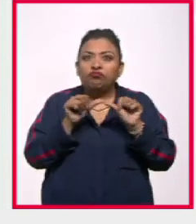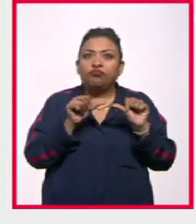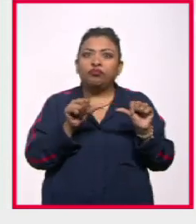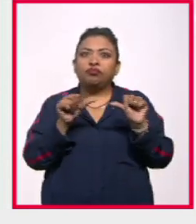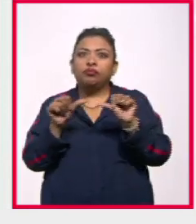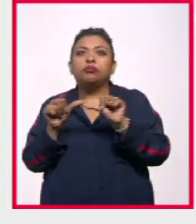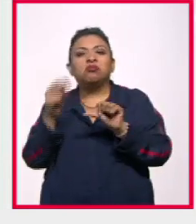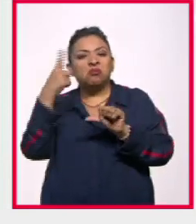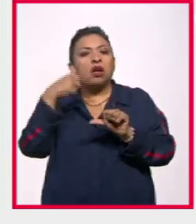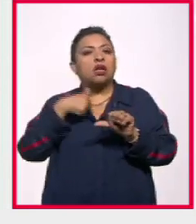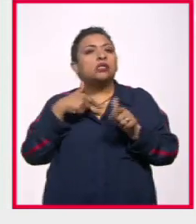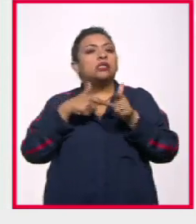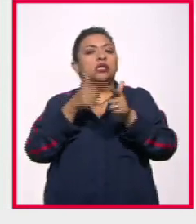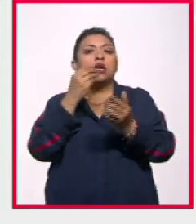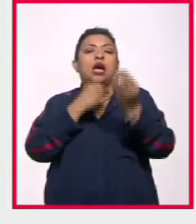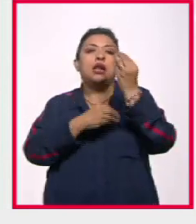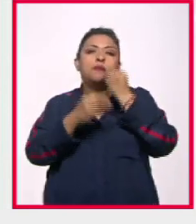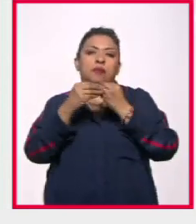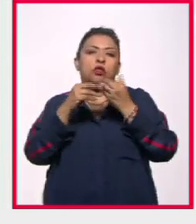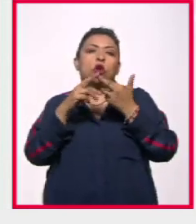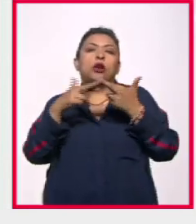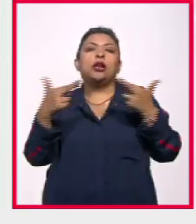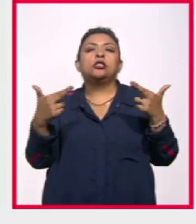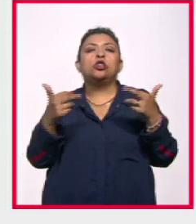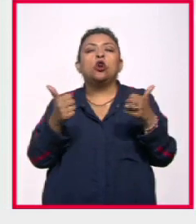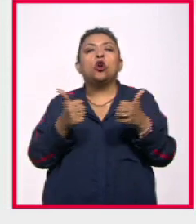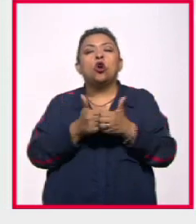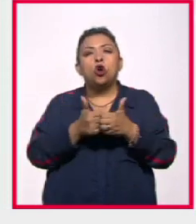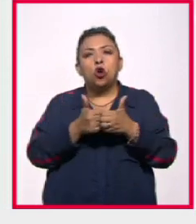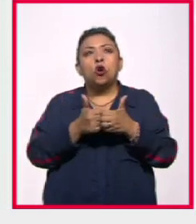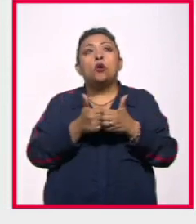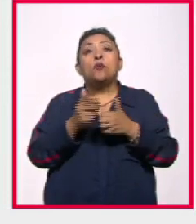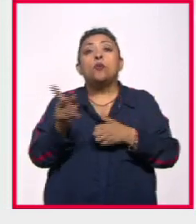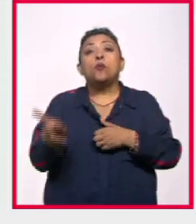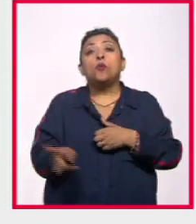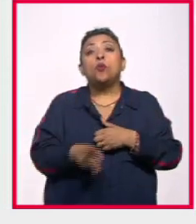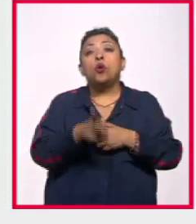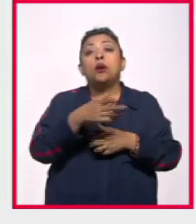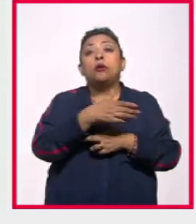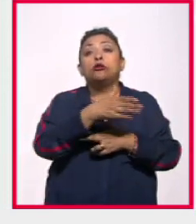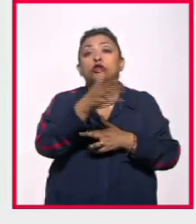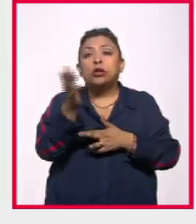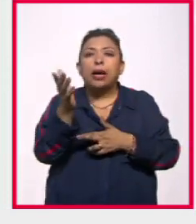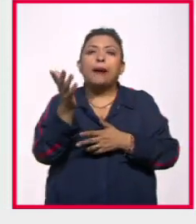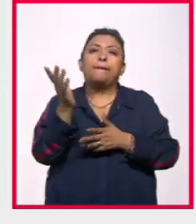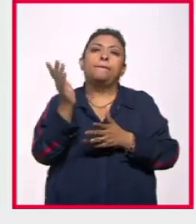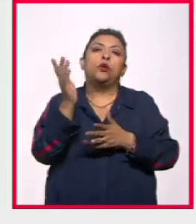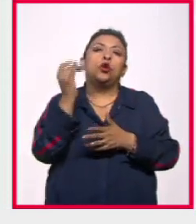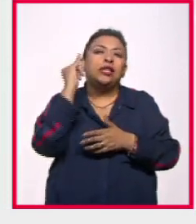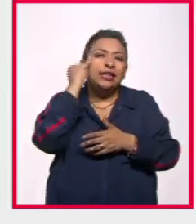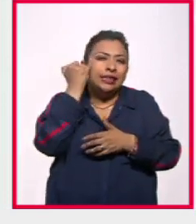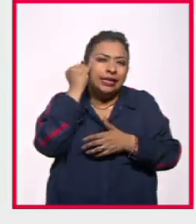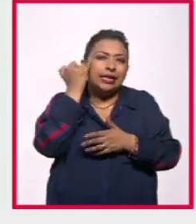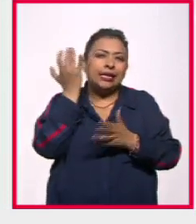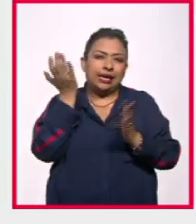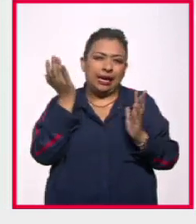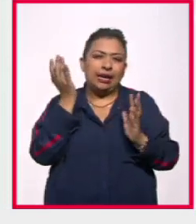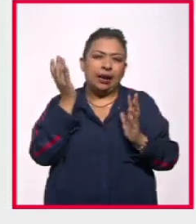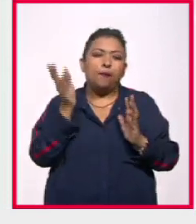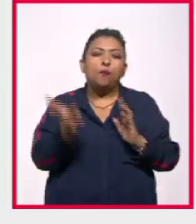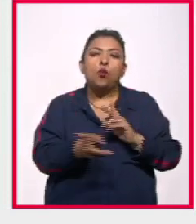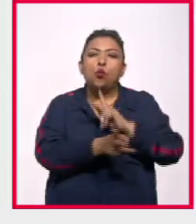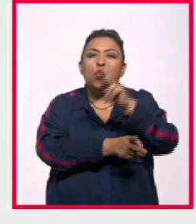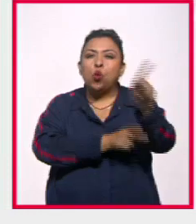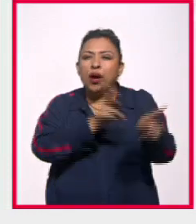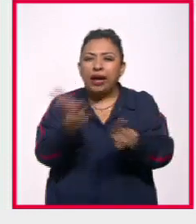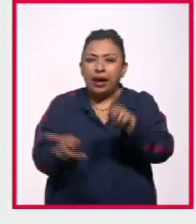como alimento, justamente en relación con los pueblos campesinos, rurales e indígenas. Y dentro de